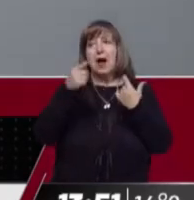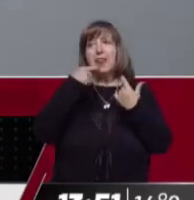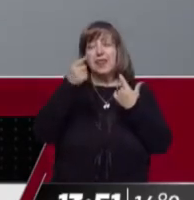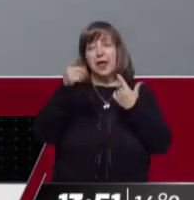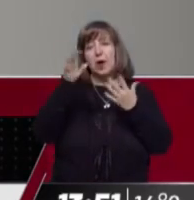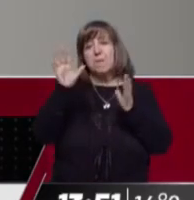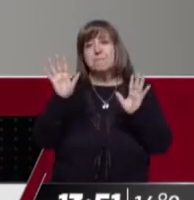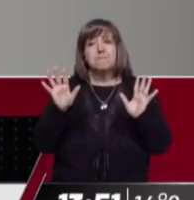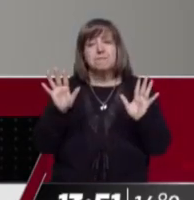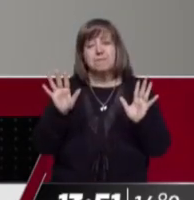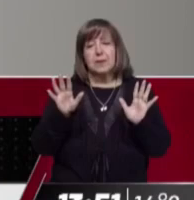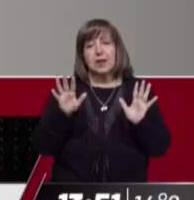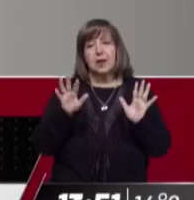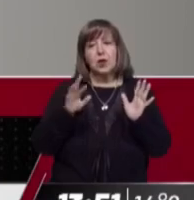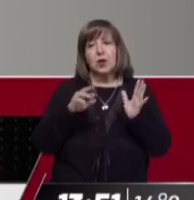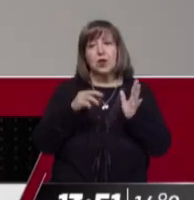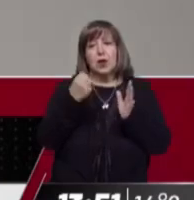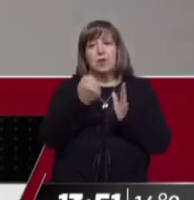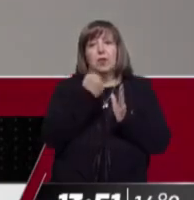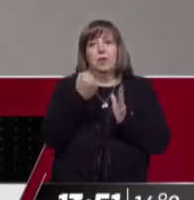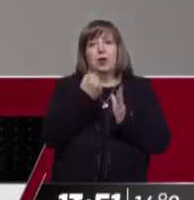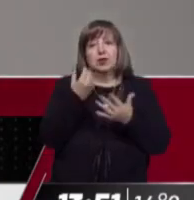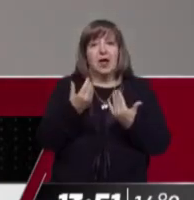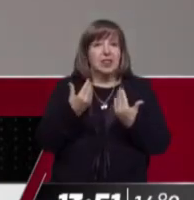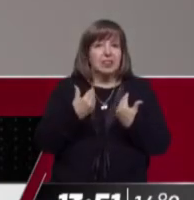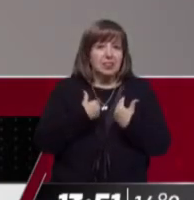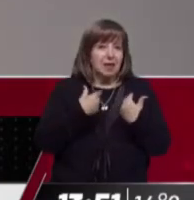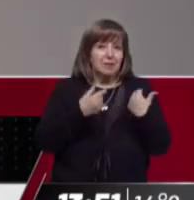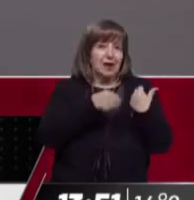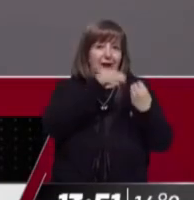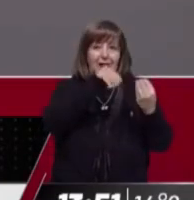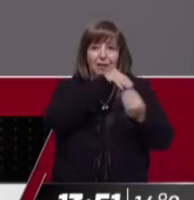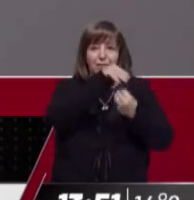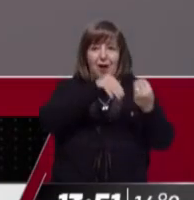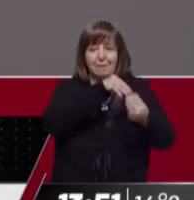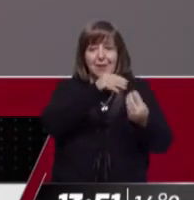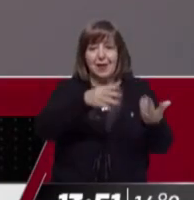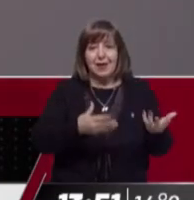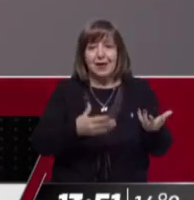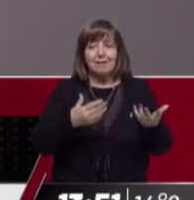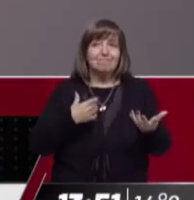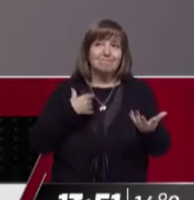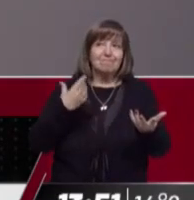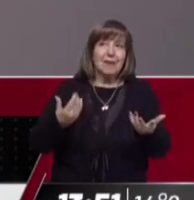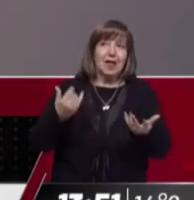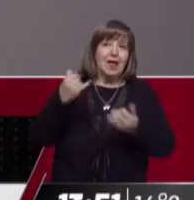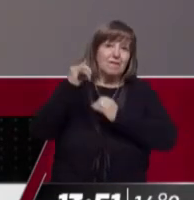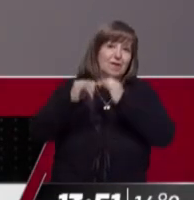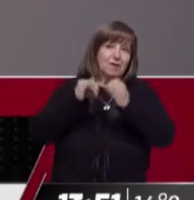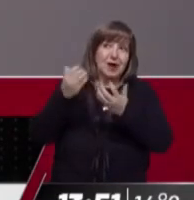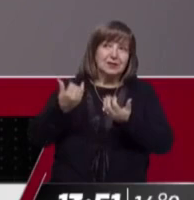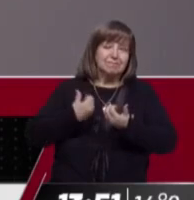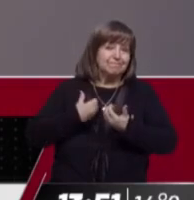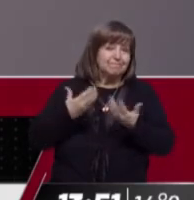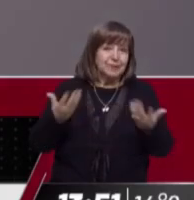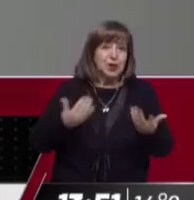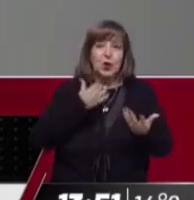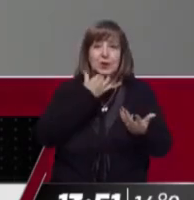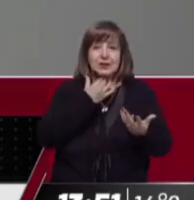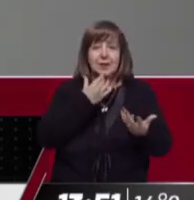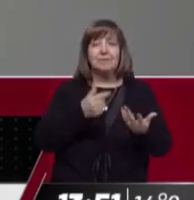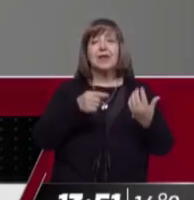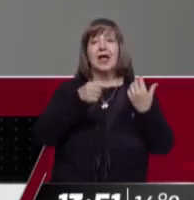cuando estuvo en aquel país, tampoco tuvo demasiado eco en poder tener buenas noticias para la familia. Ellos apuestan y